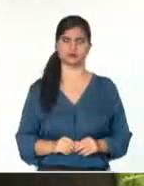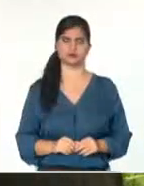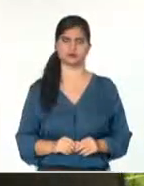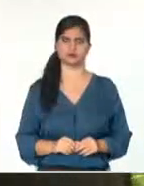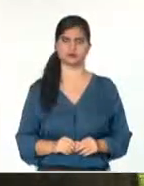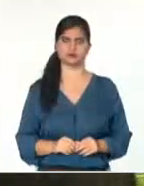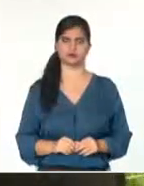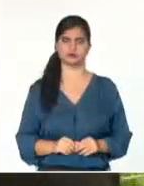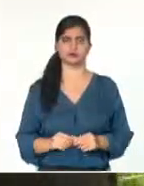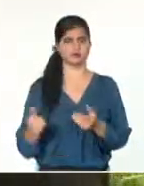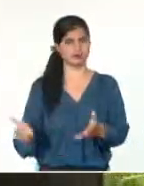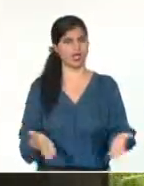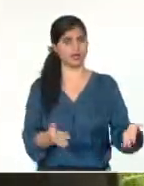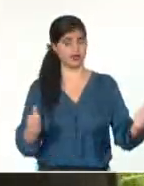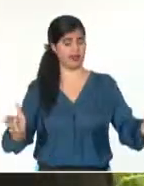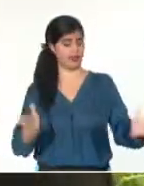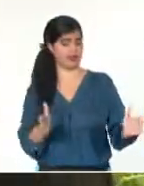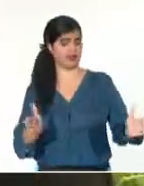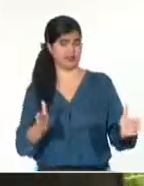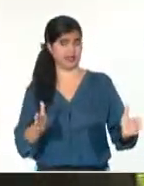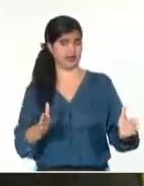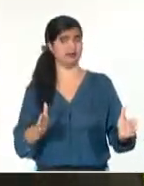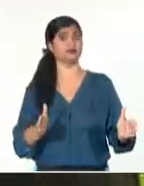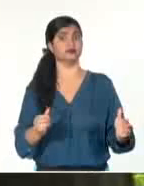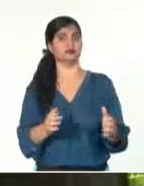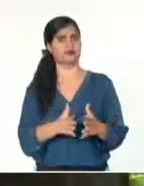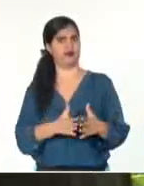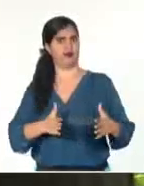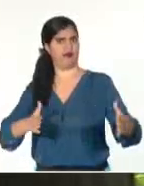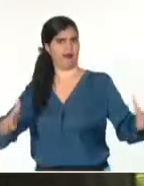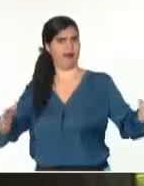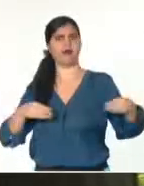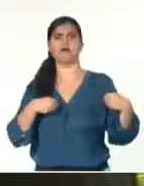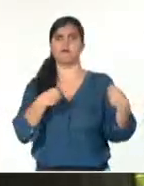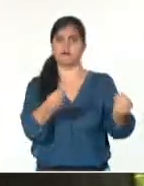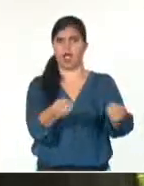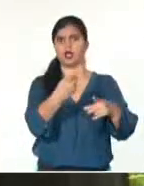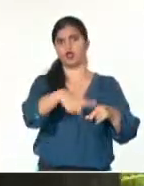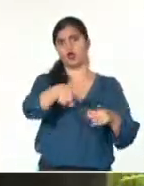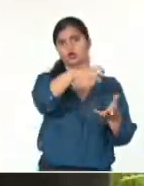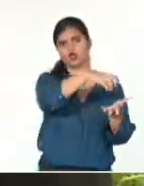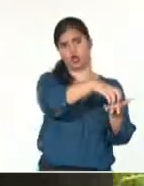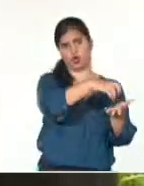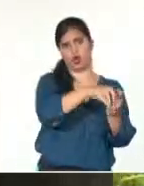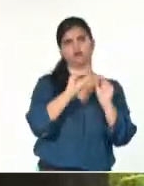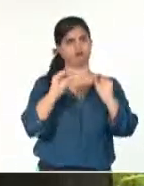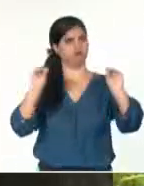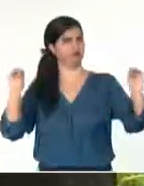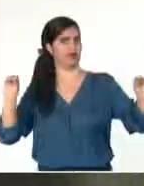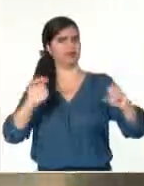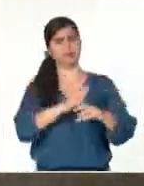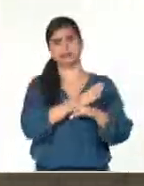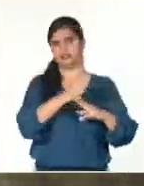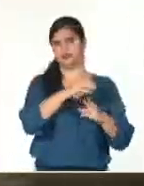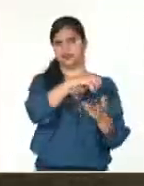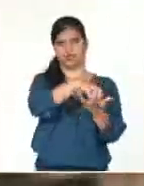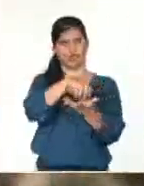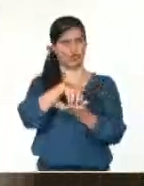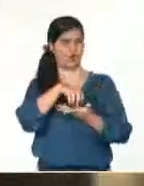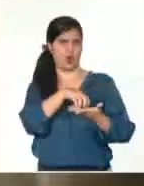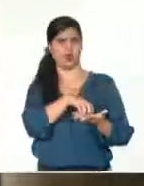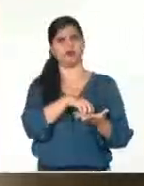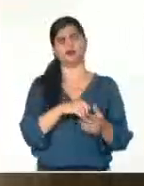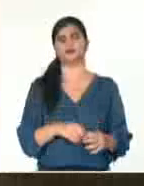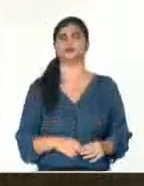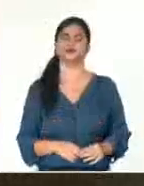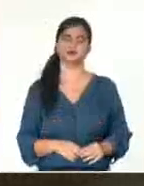Bucerra y se van de aquí Bubilla para las unidades que le corresponden. Ya para gestarse. La recría Primero